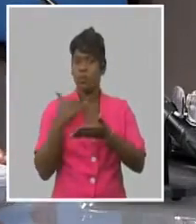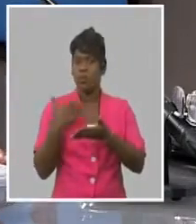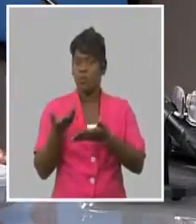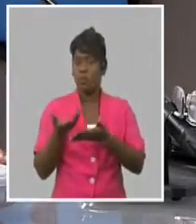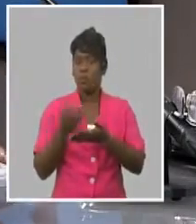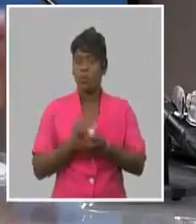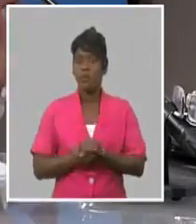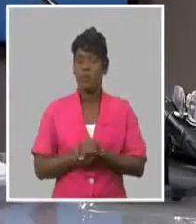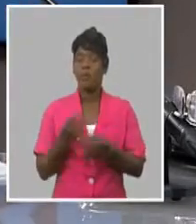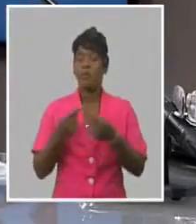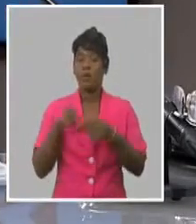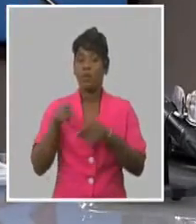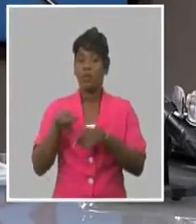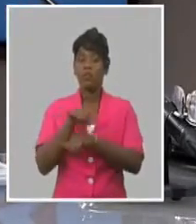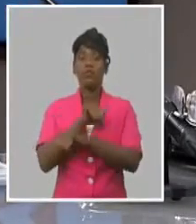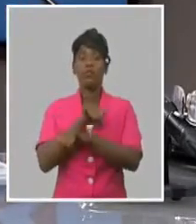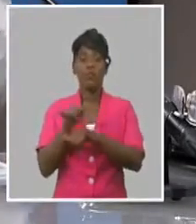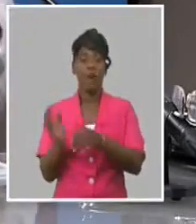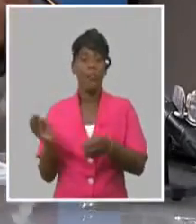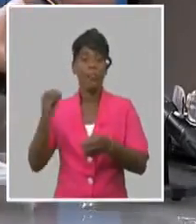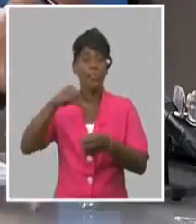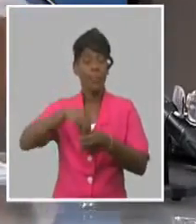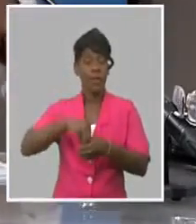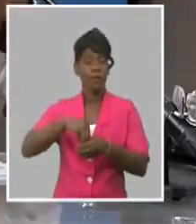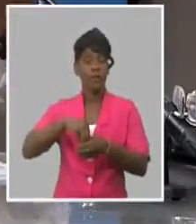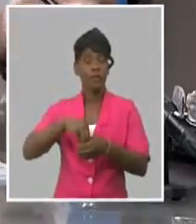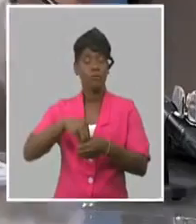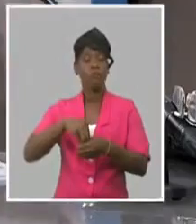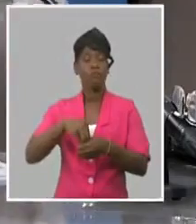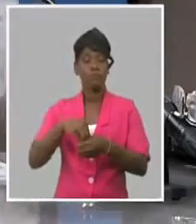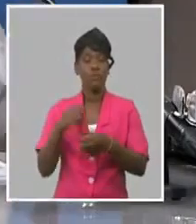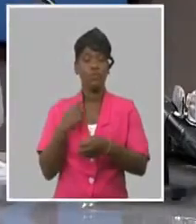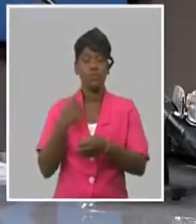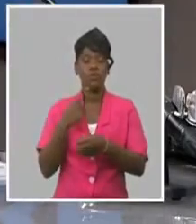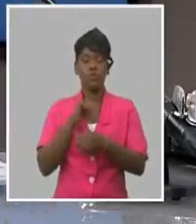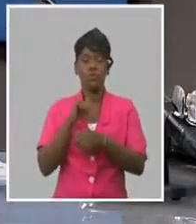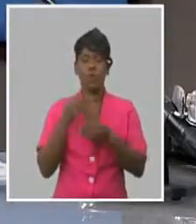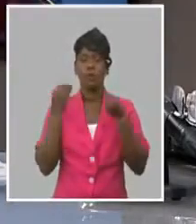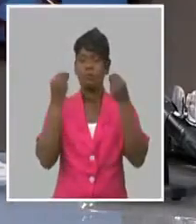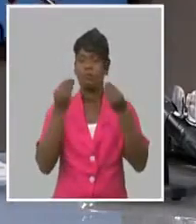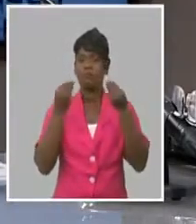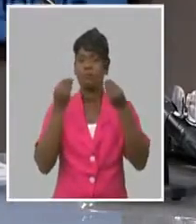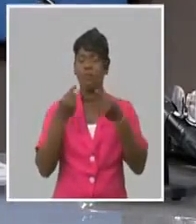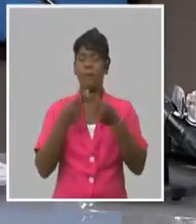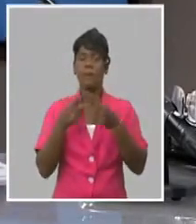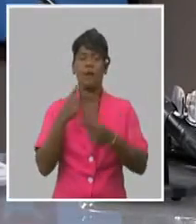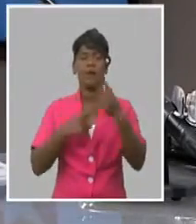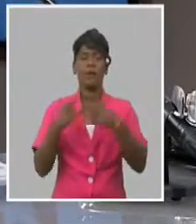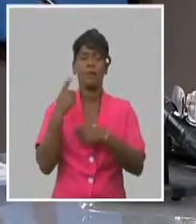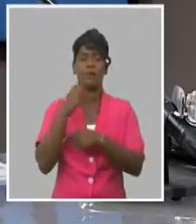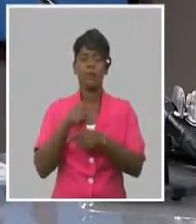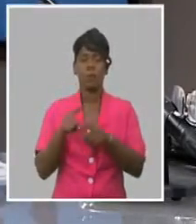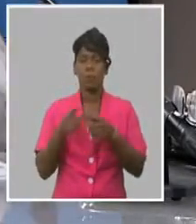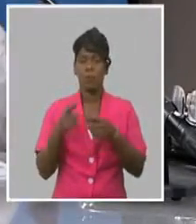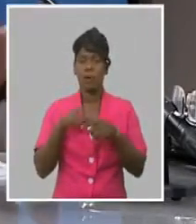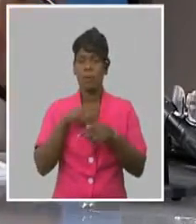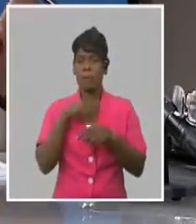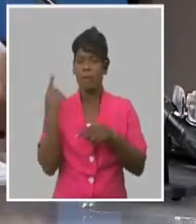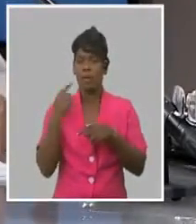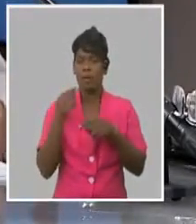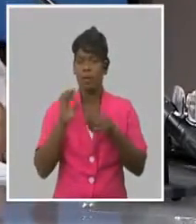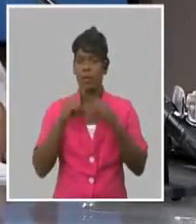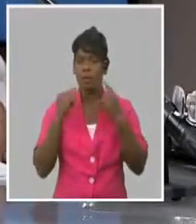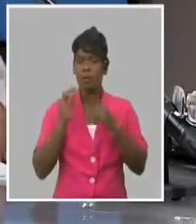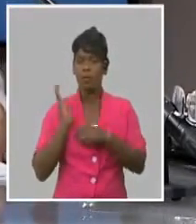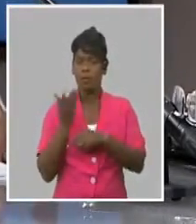lleva incorporado la devaluación. Y la pregunta es, ¿y por qué tienen que tener pérdida las empresas de comercio y gastronomía? A las empresas